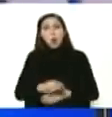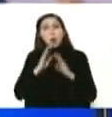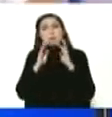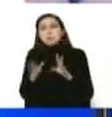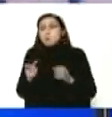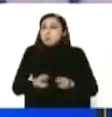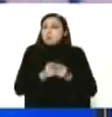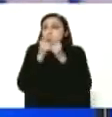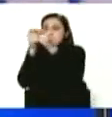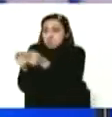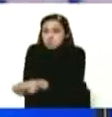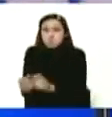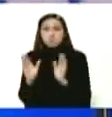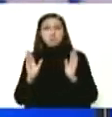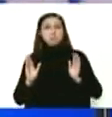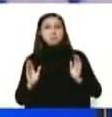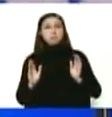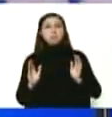el producto.